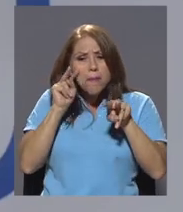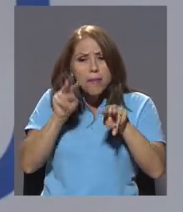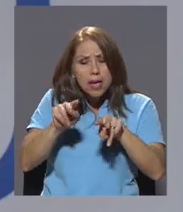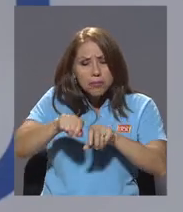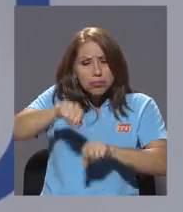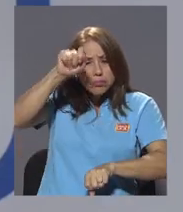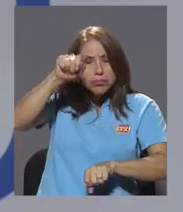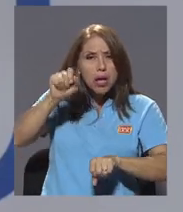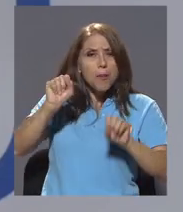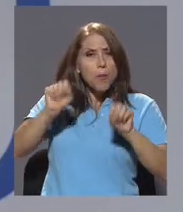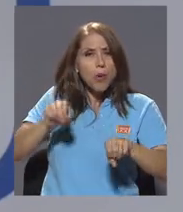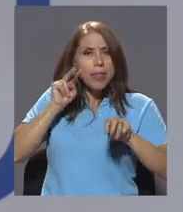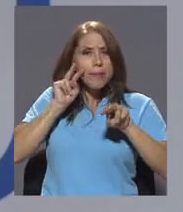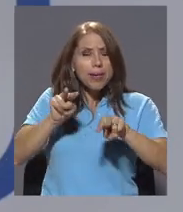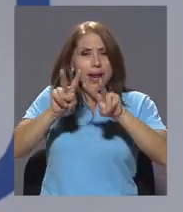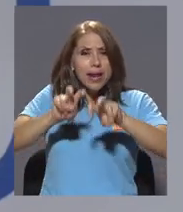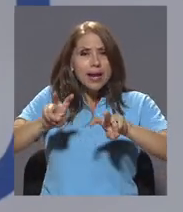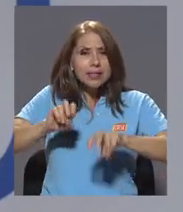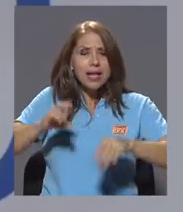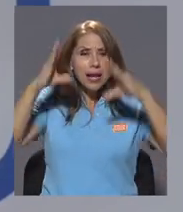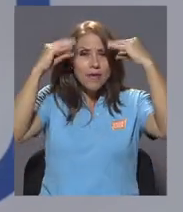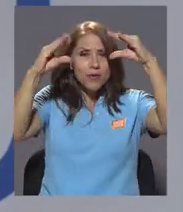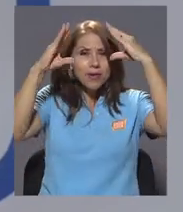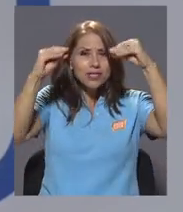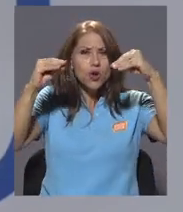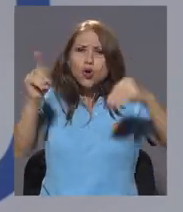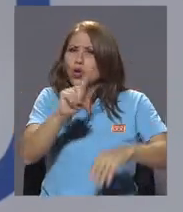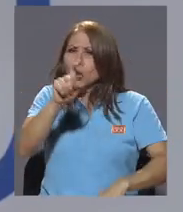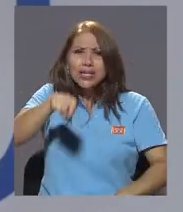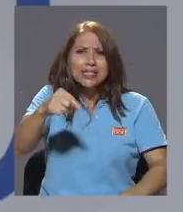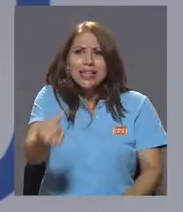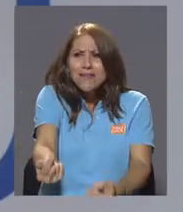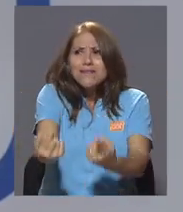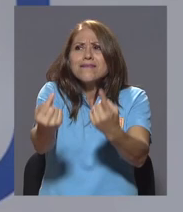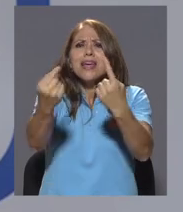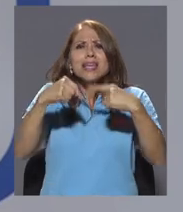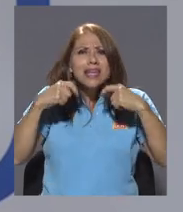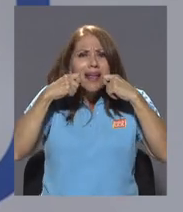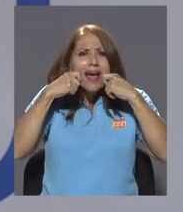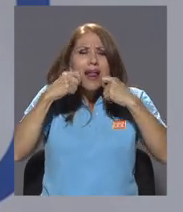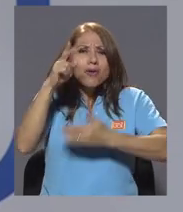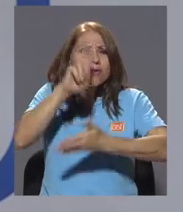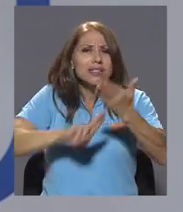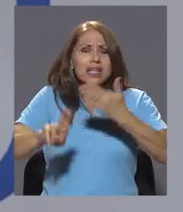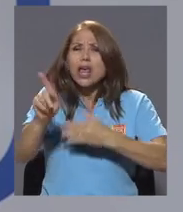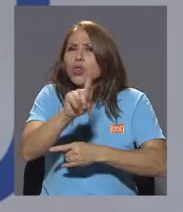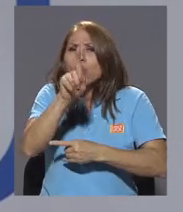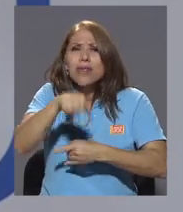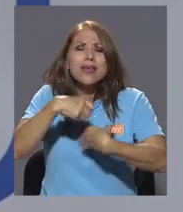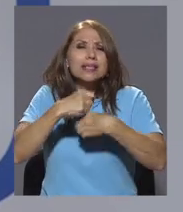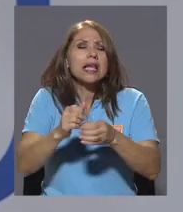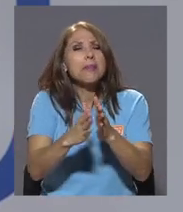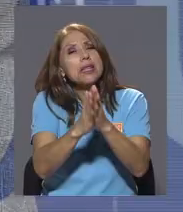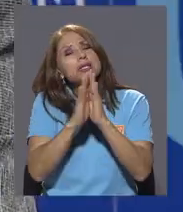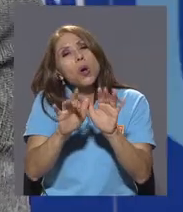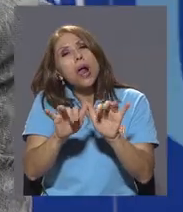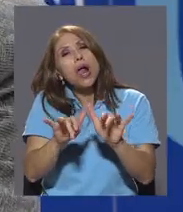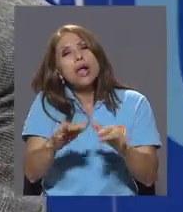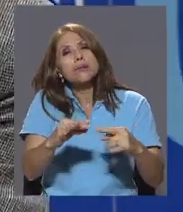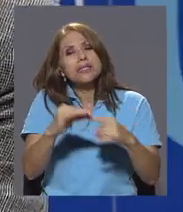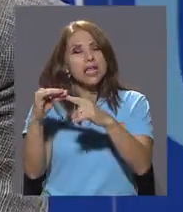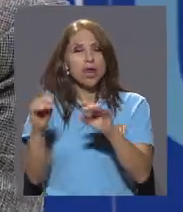poder analizar esa información sin tener que venir directamente a la universidad o generar una petición especial para aquella información requerida por ellos